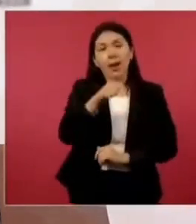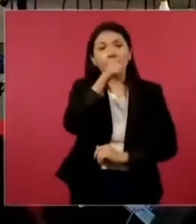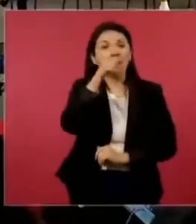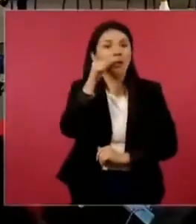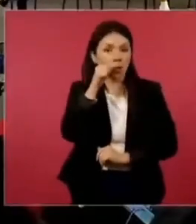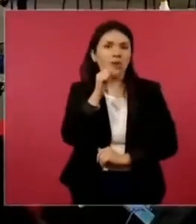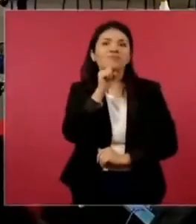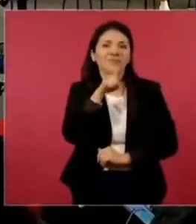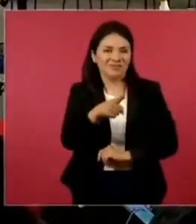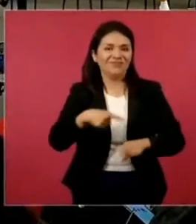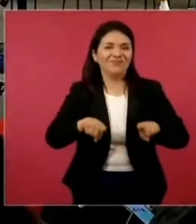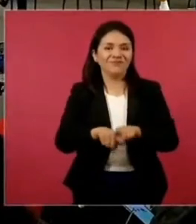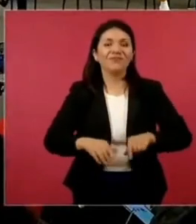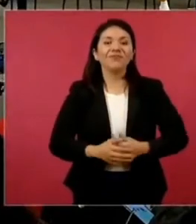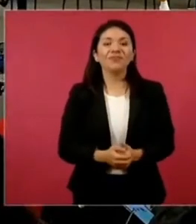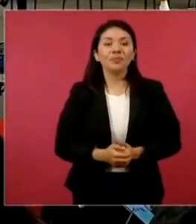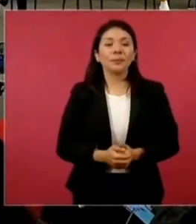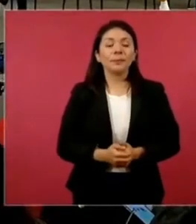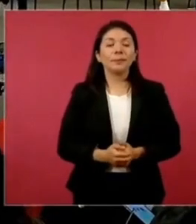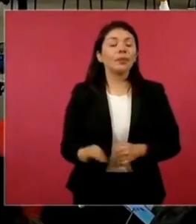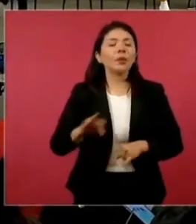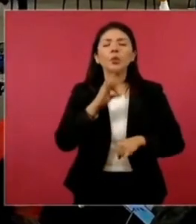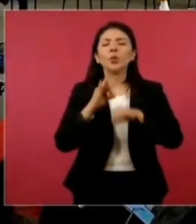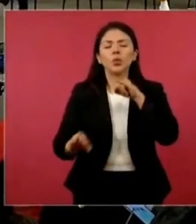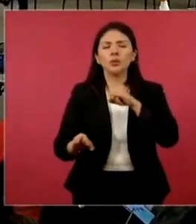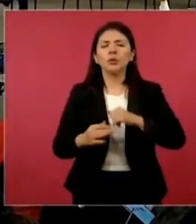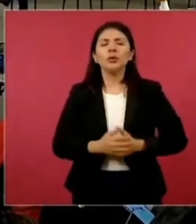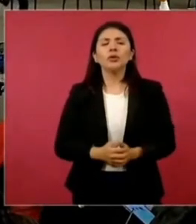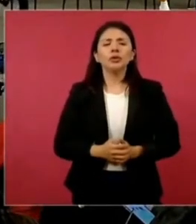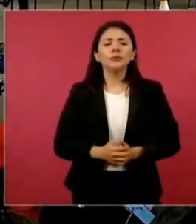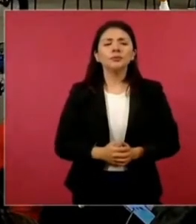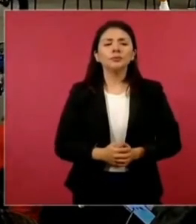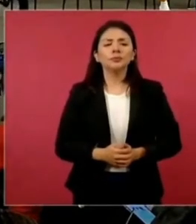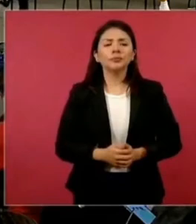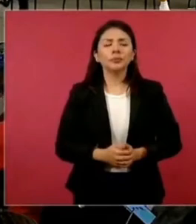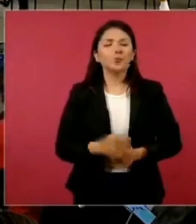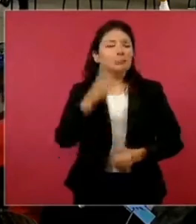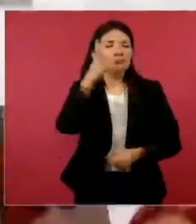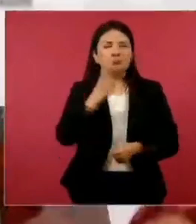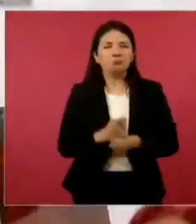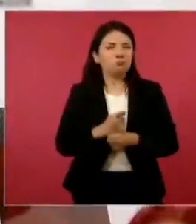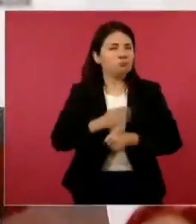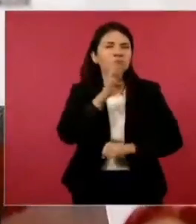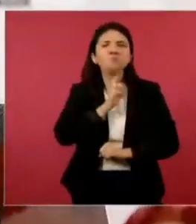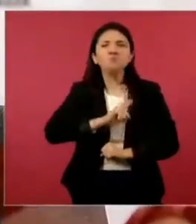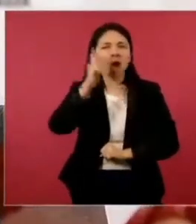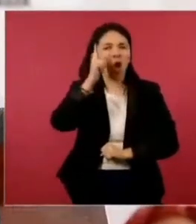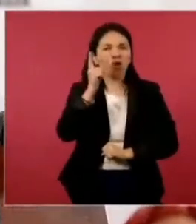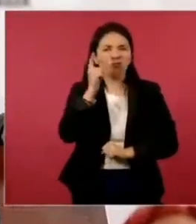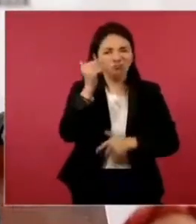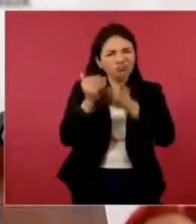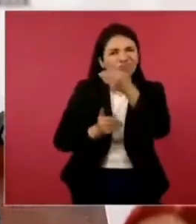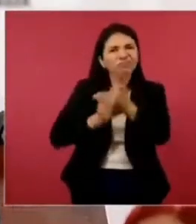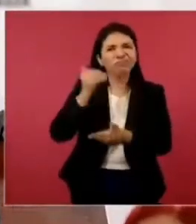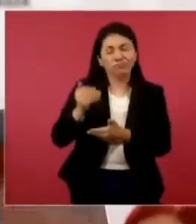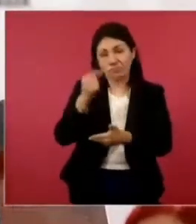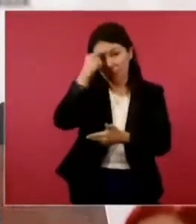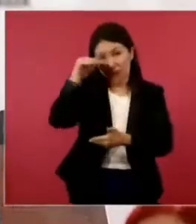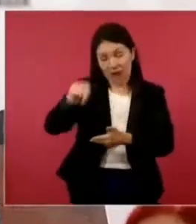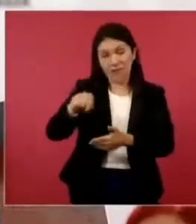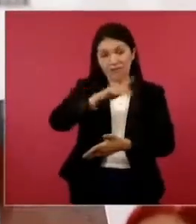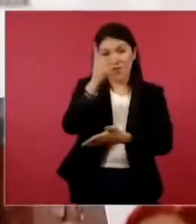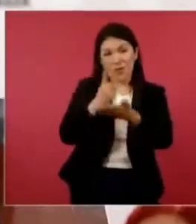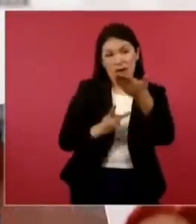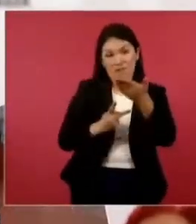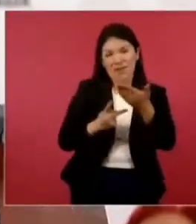que sigue. Por último, uno de los grandes avances y resultados de este programa, por como